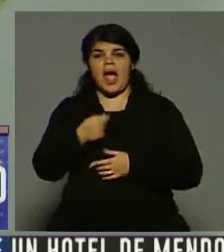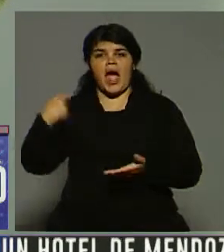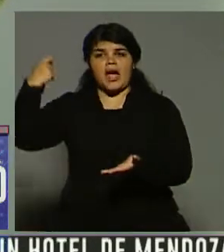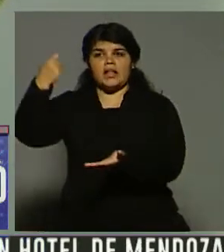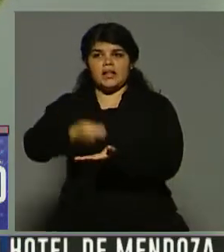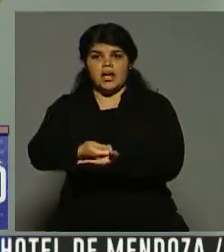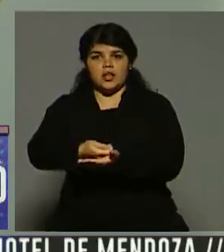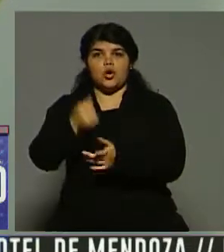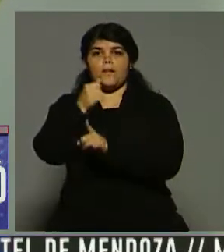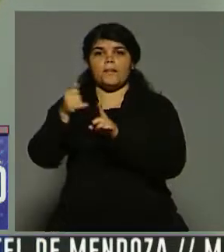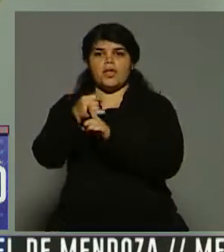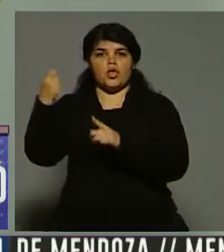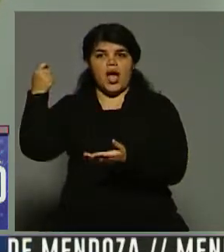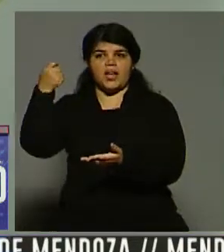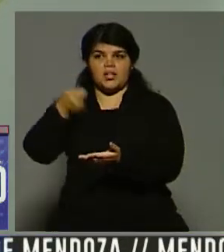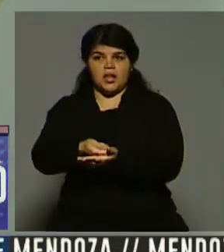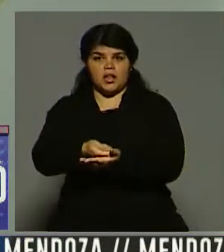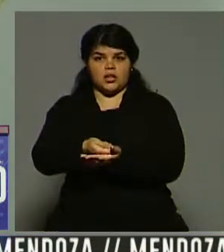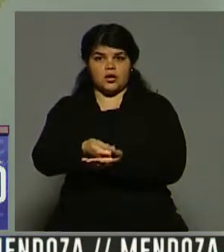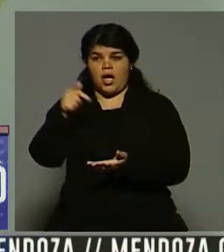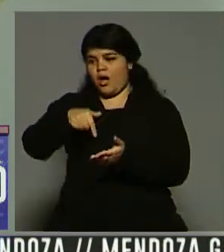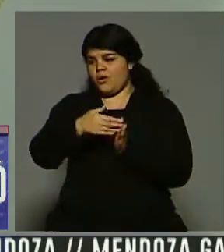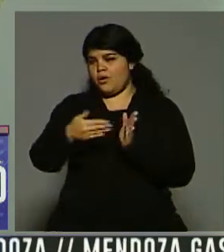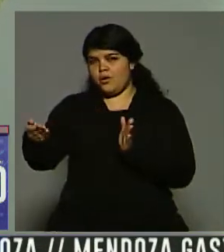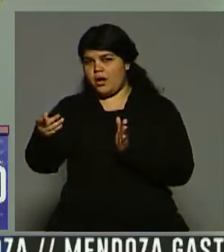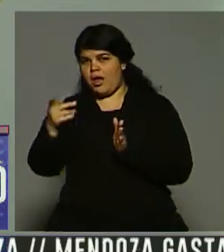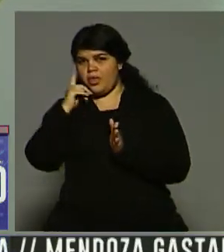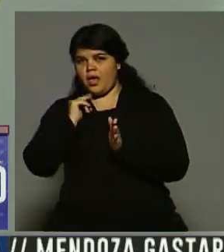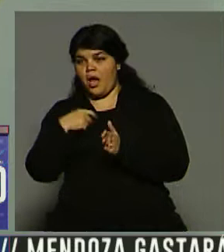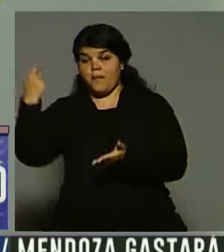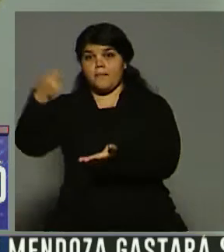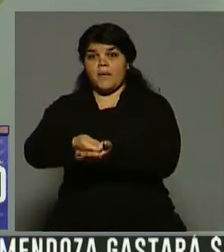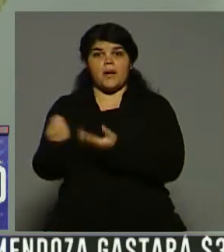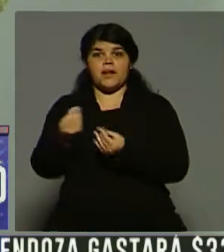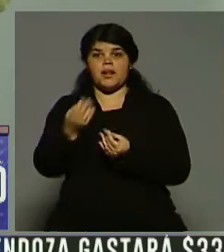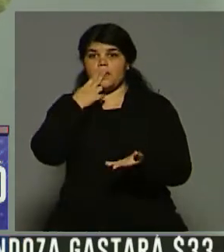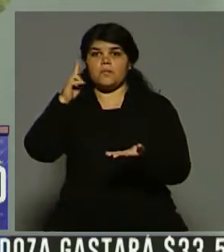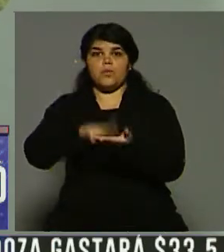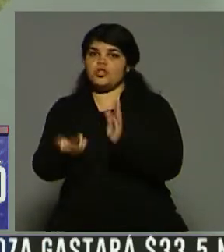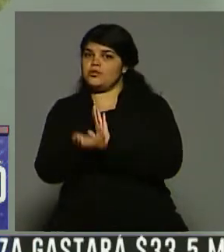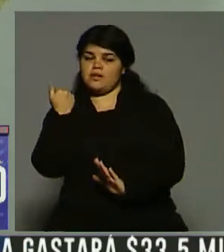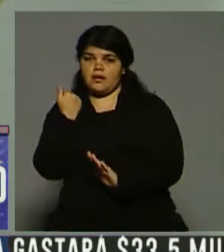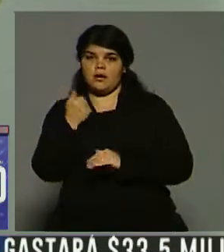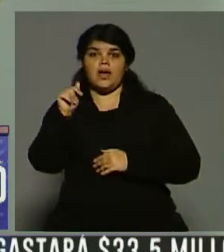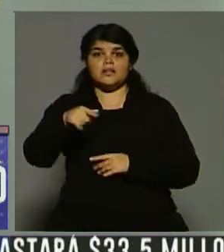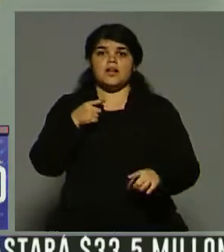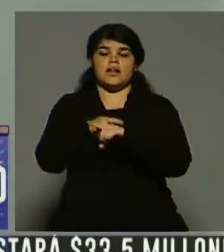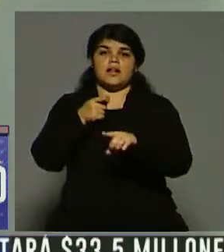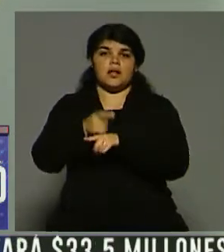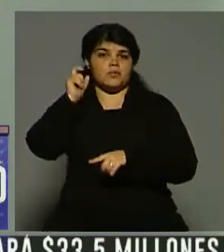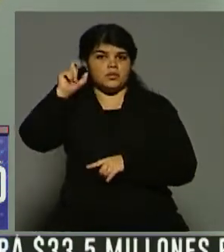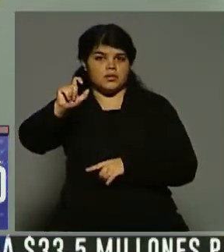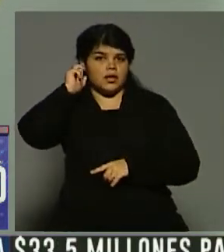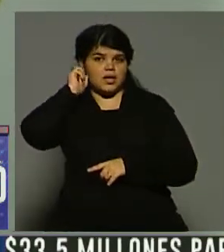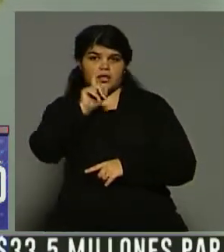al medio aguinaldo que se tiene que pagar en estos días, del impuesto a las ganancias. Es uno de los reclamos que hace la CGT, entre